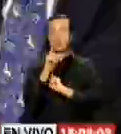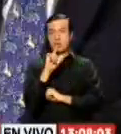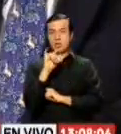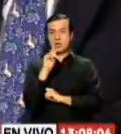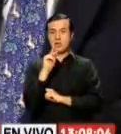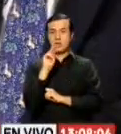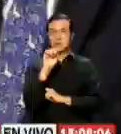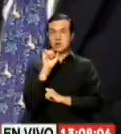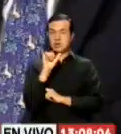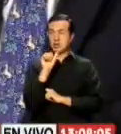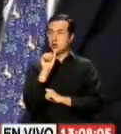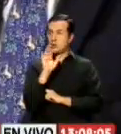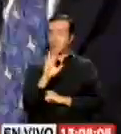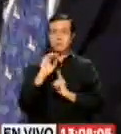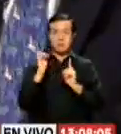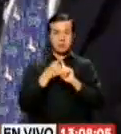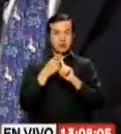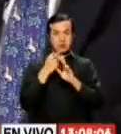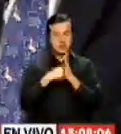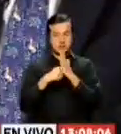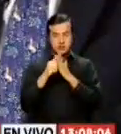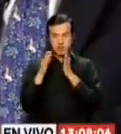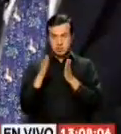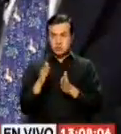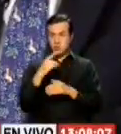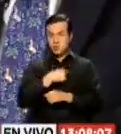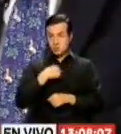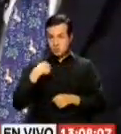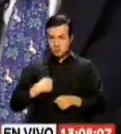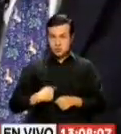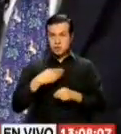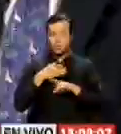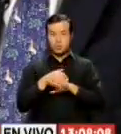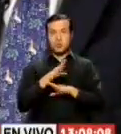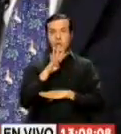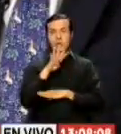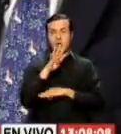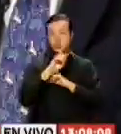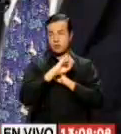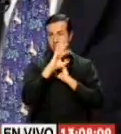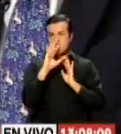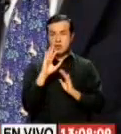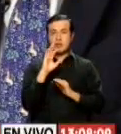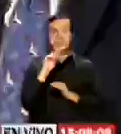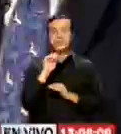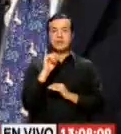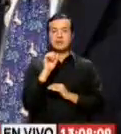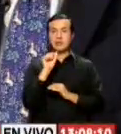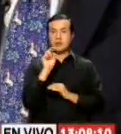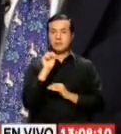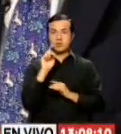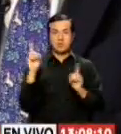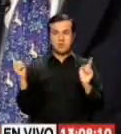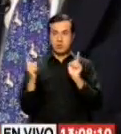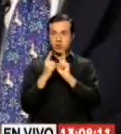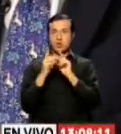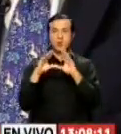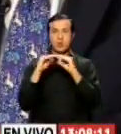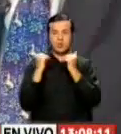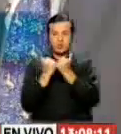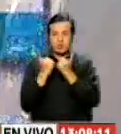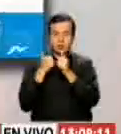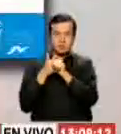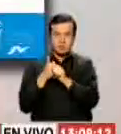Keqiang, primer ministro de China, y a las 4 con Li Shansu, presidente del Comité Permanente de la Asamblea Popular de